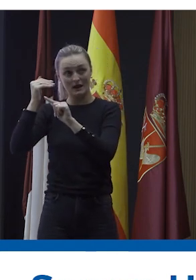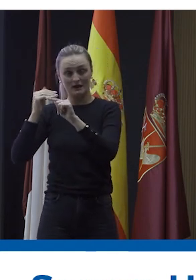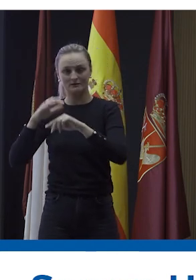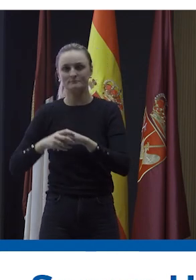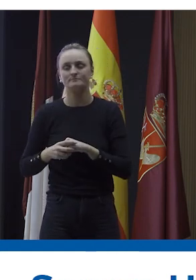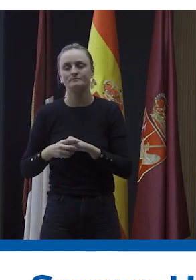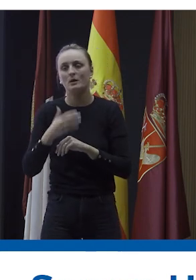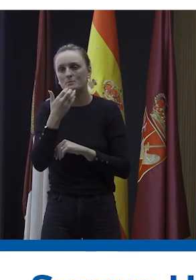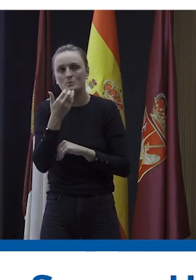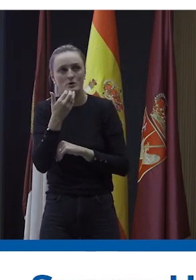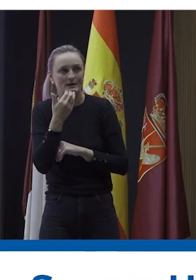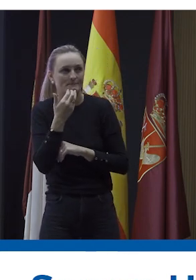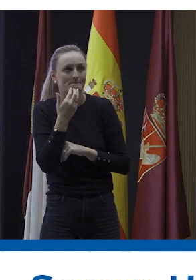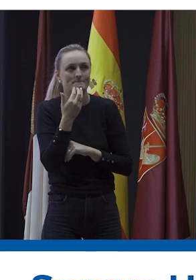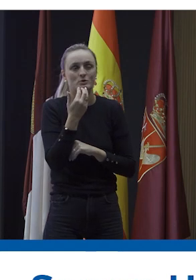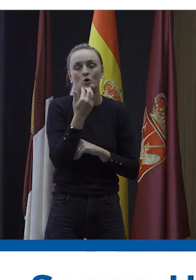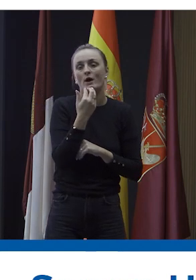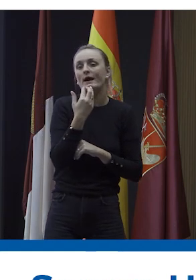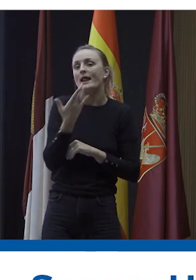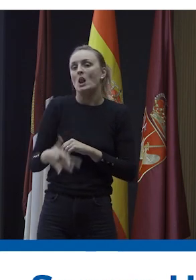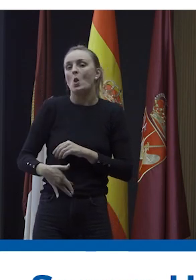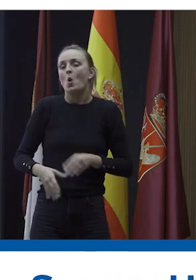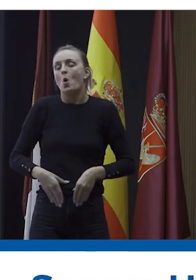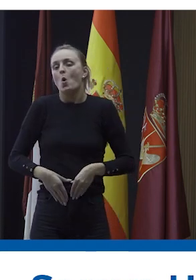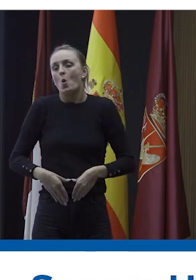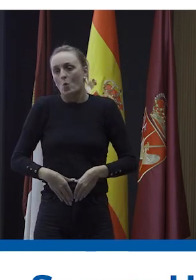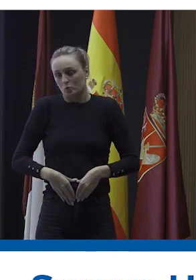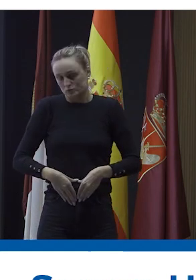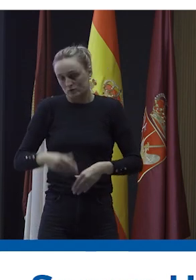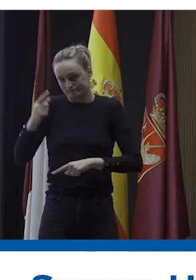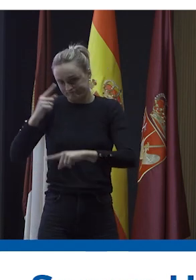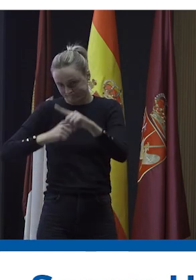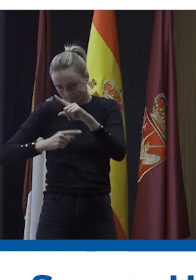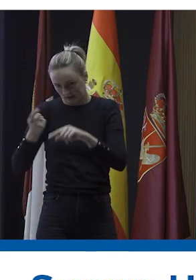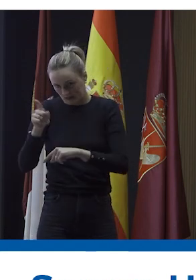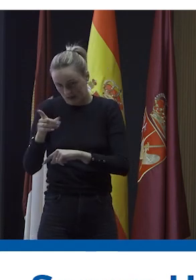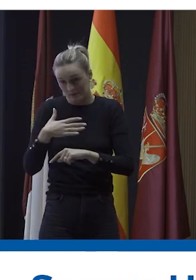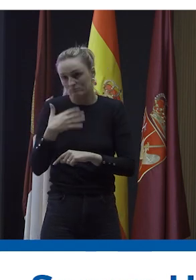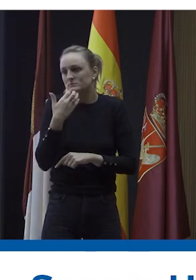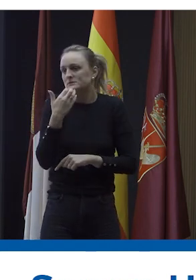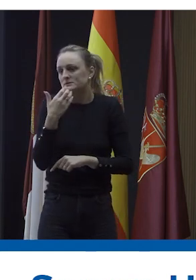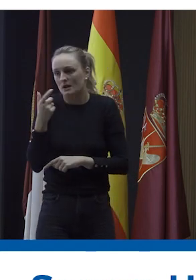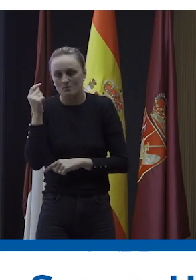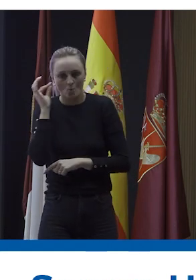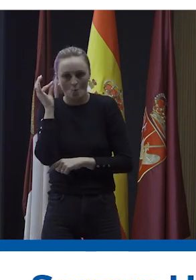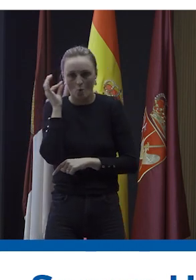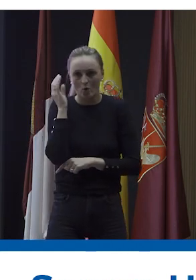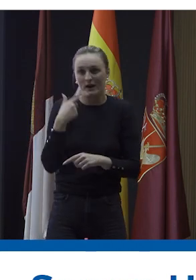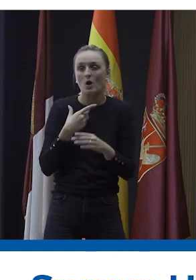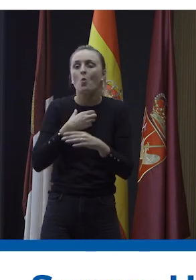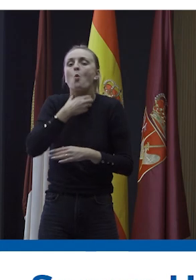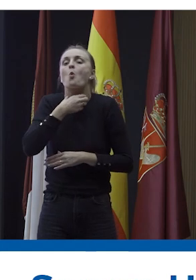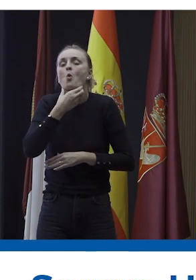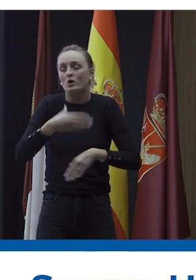derecha, ¿vale? O también puede descender el útero, o si en el caso de que hay mujeres que no tienen útero, pues también el